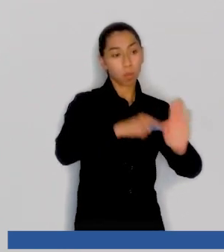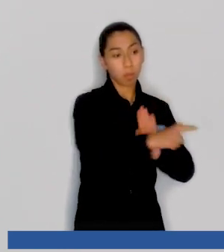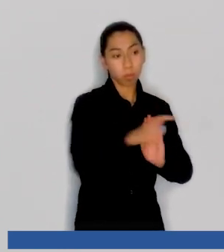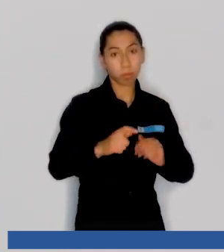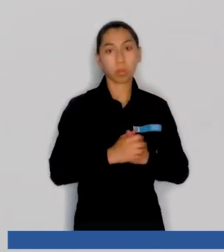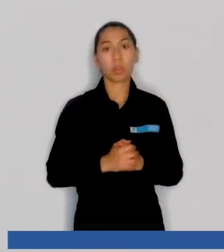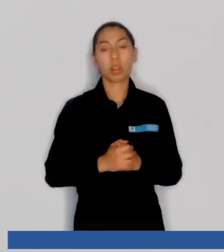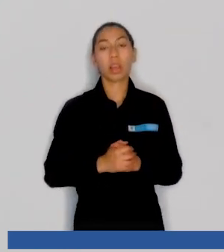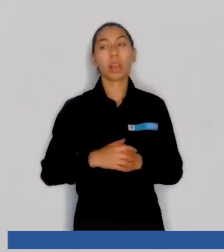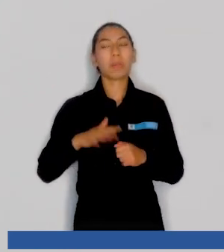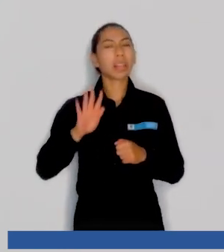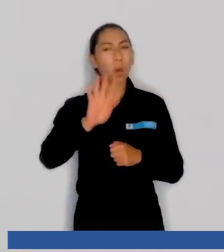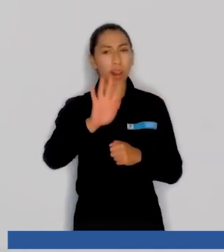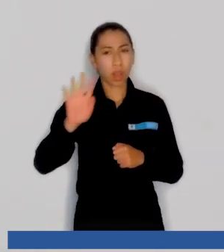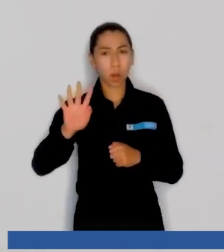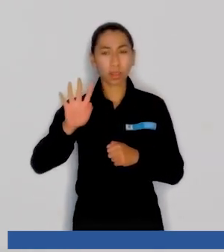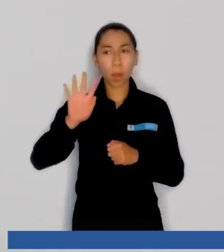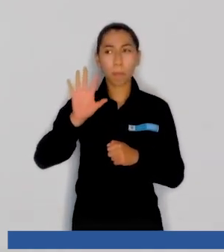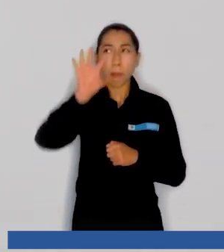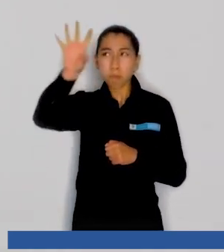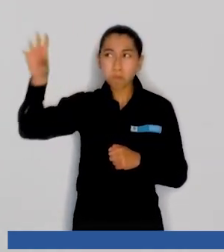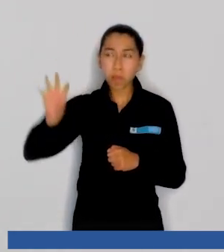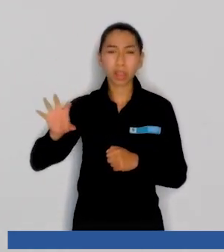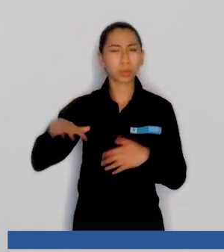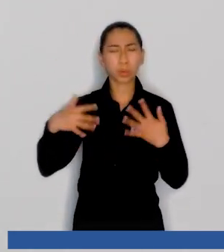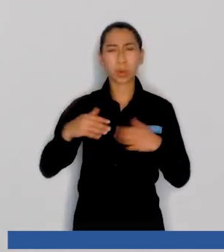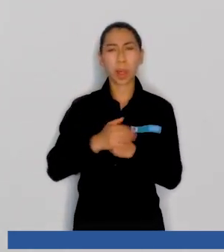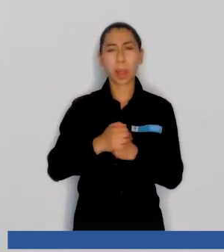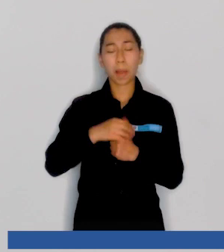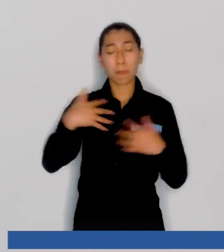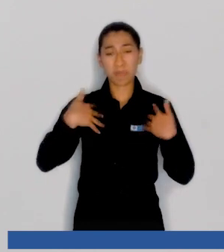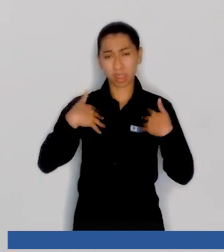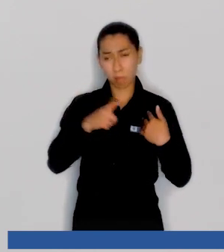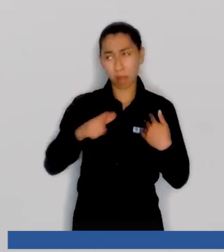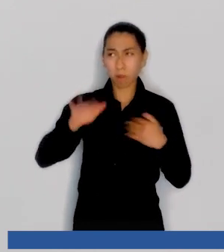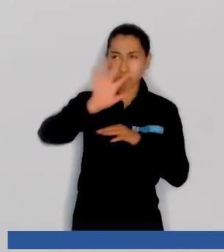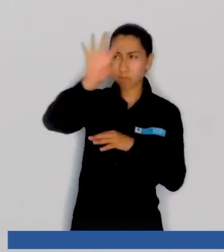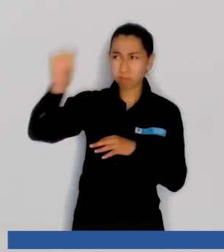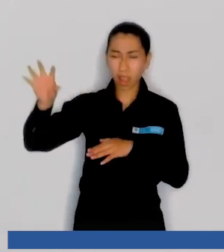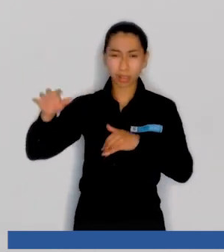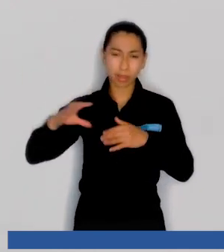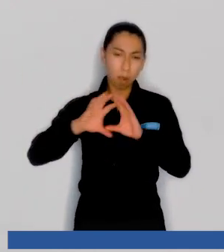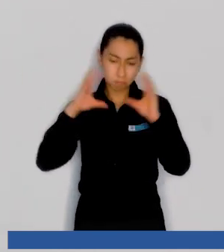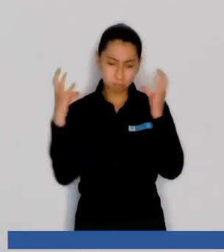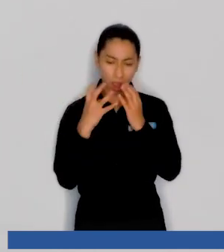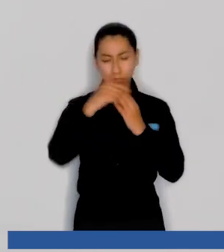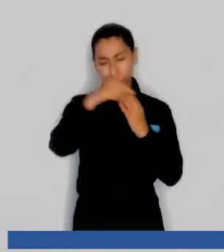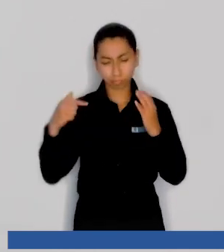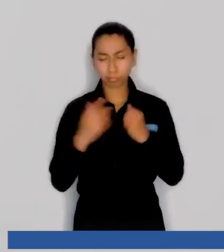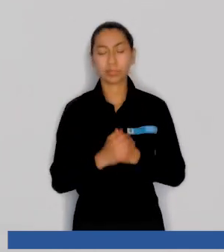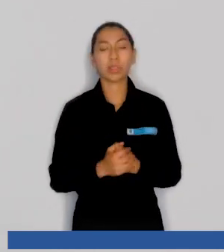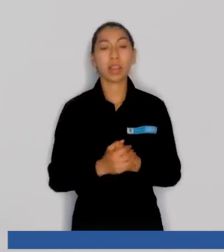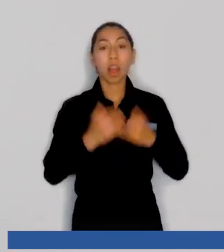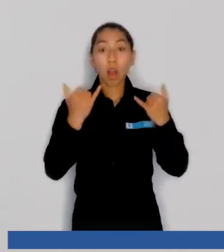víctimas que se encuentran en los 44 países hoy en día, estas 26 mil víctimas, es contarles que en esta vigencia estamos pagando 5